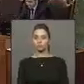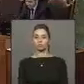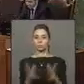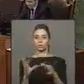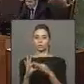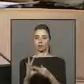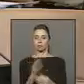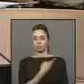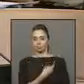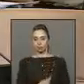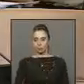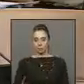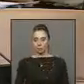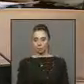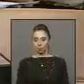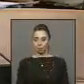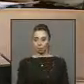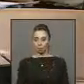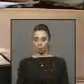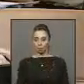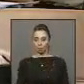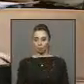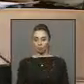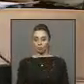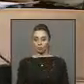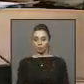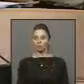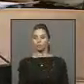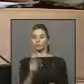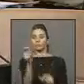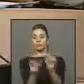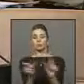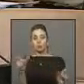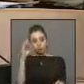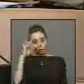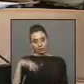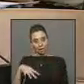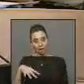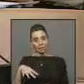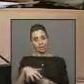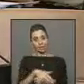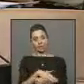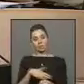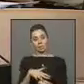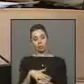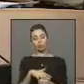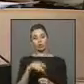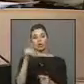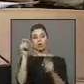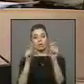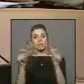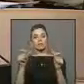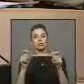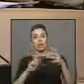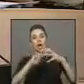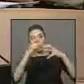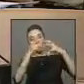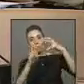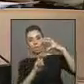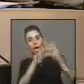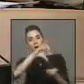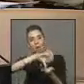Muchas gracias, Presidente. Para nadie es novedad que la situación de la migración acarrea